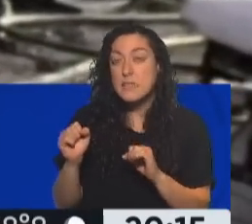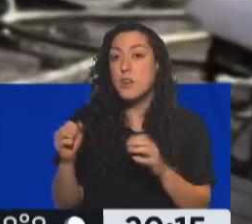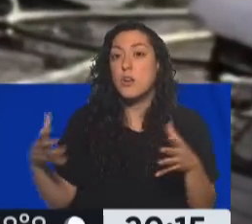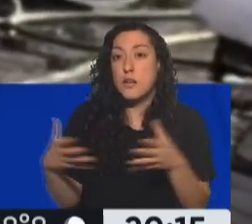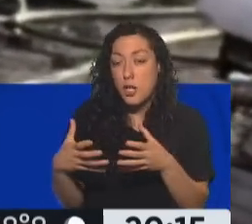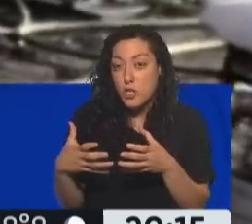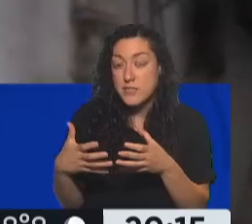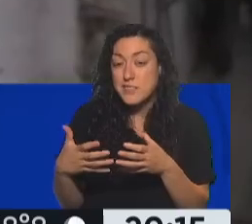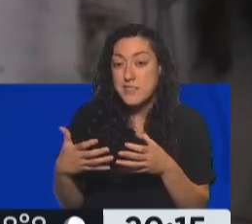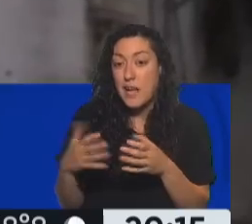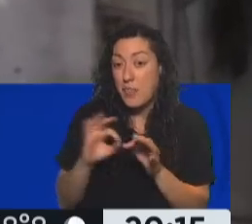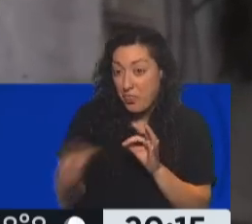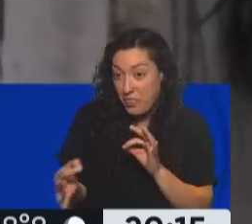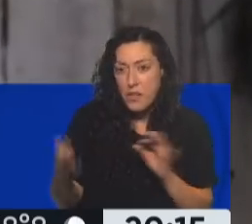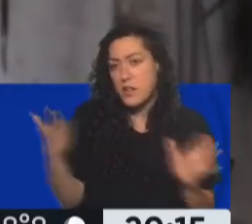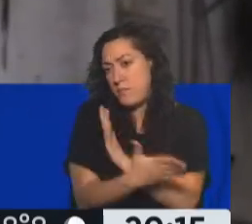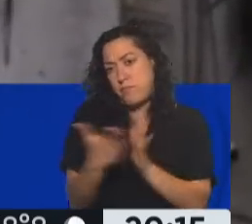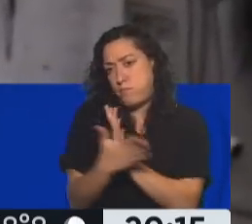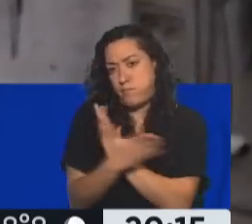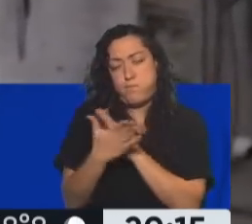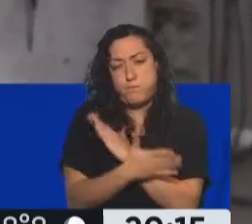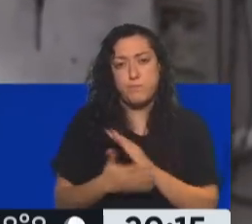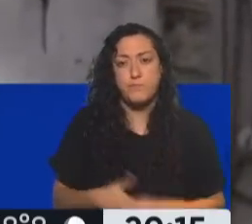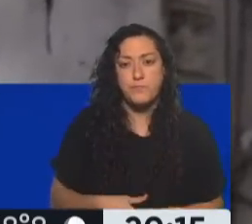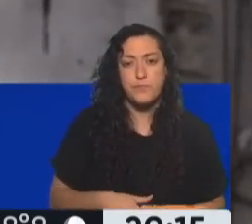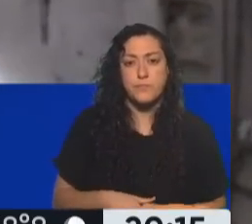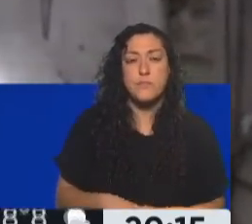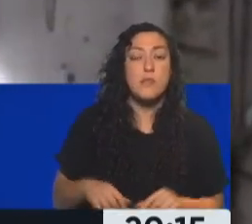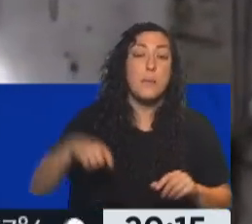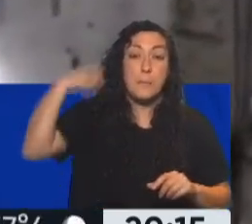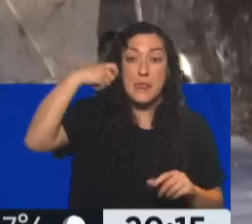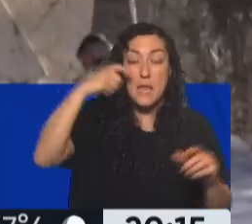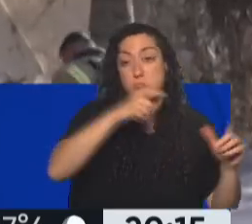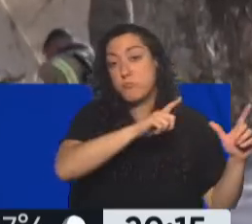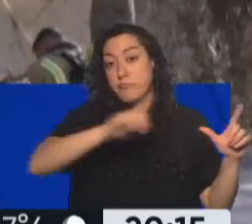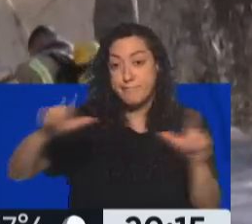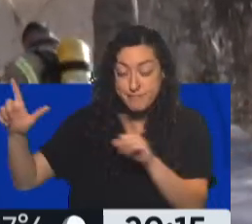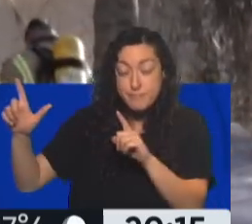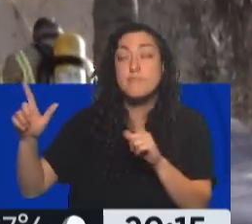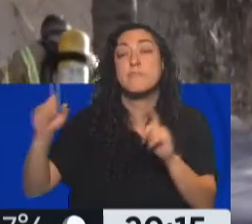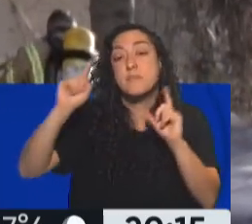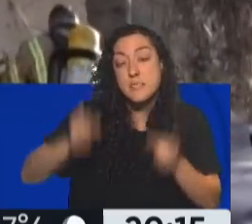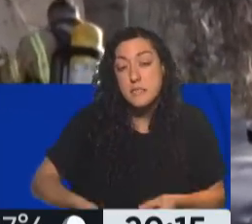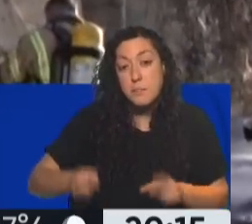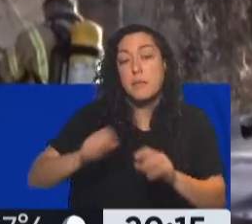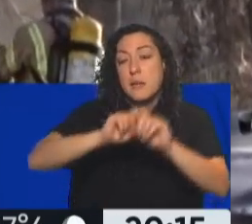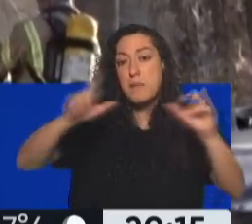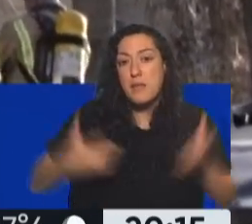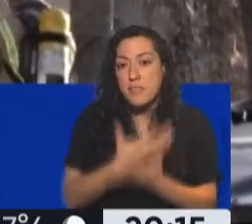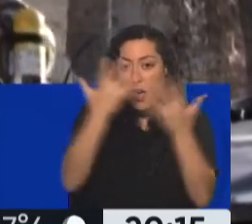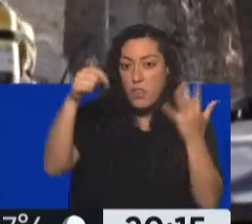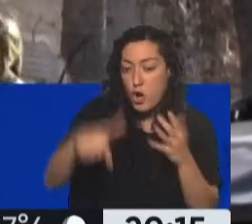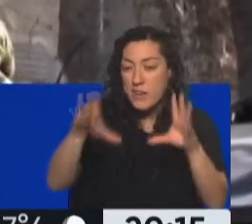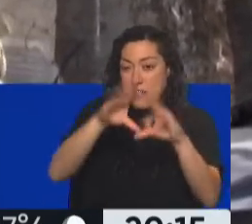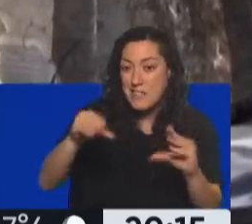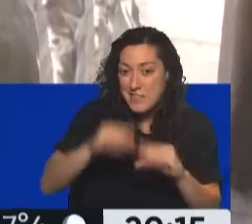Hezbollah. Por eso, a la par de los ataques y las imágenes que estamos compartiendo en este momento, también las imágenes del día en el